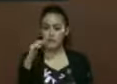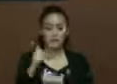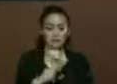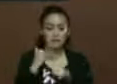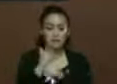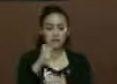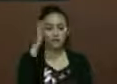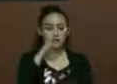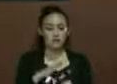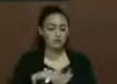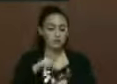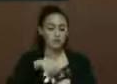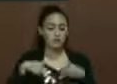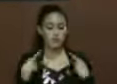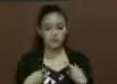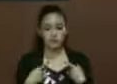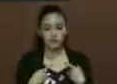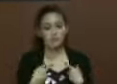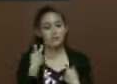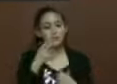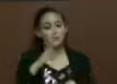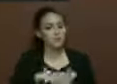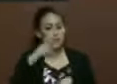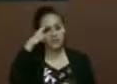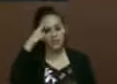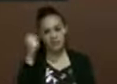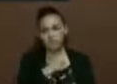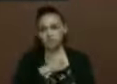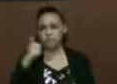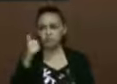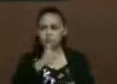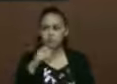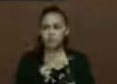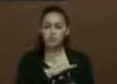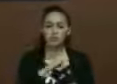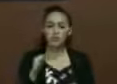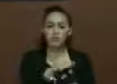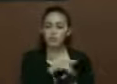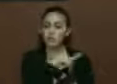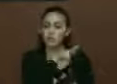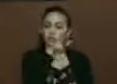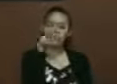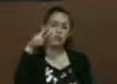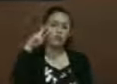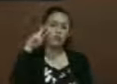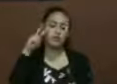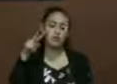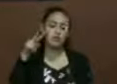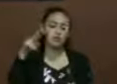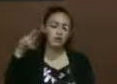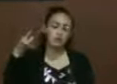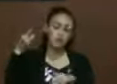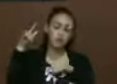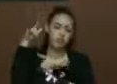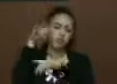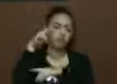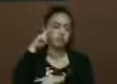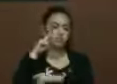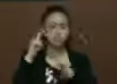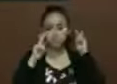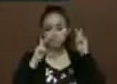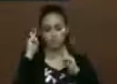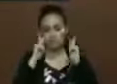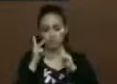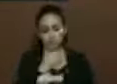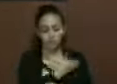mayoría. Entonces eso ya les facilita en lo que sigue, pues ellos seguir yendo a visitar a sus familiares. Es algo muy